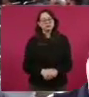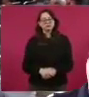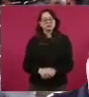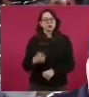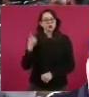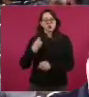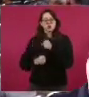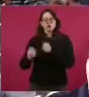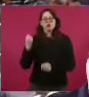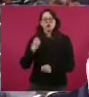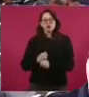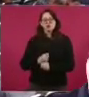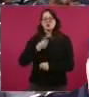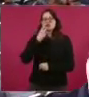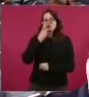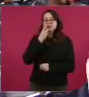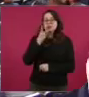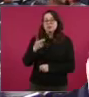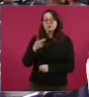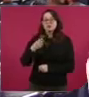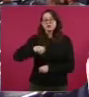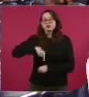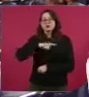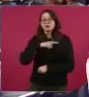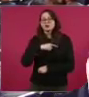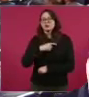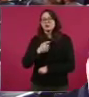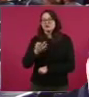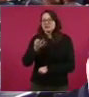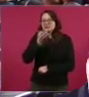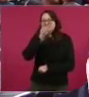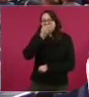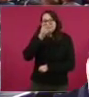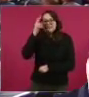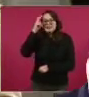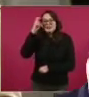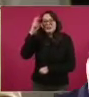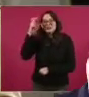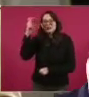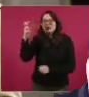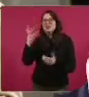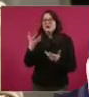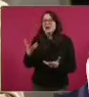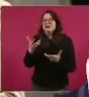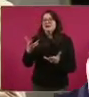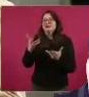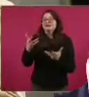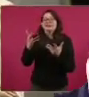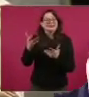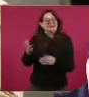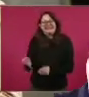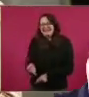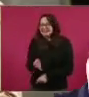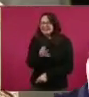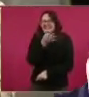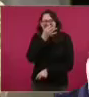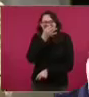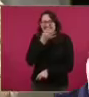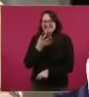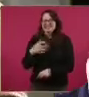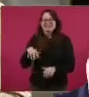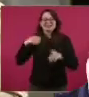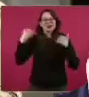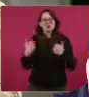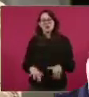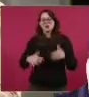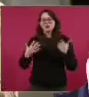año pasado lo decíamos, nos hicieron soñar. Benji, hiciste un gran trabajo en guiarlos, un gran